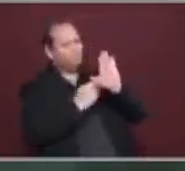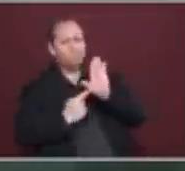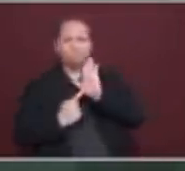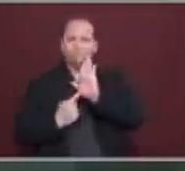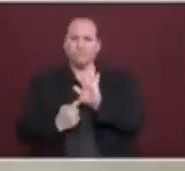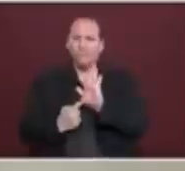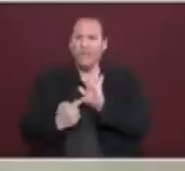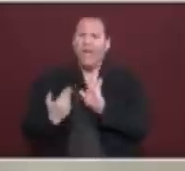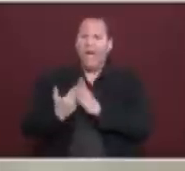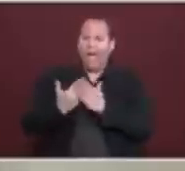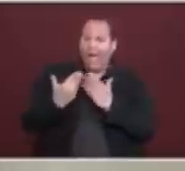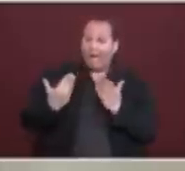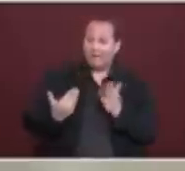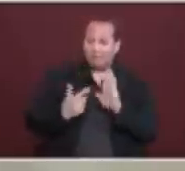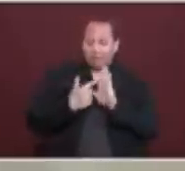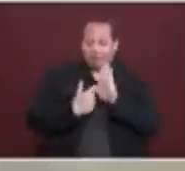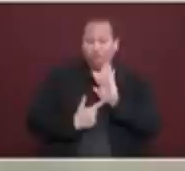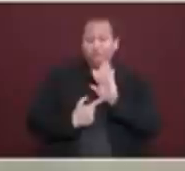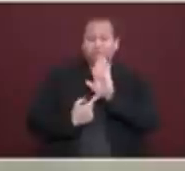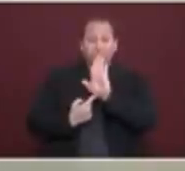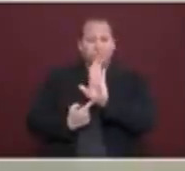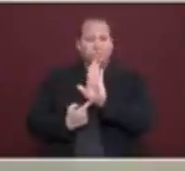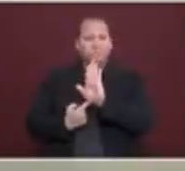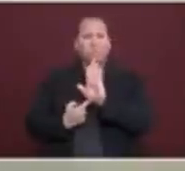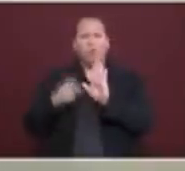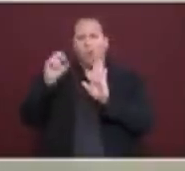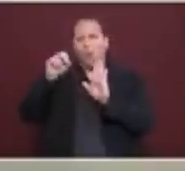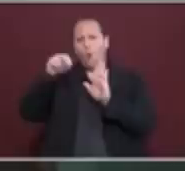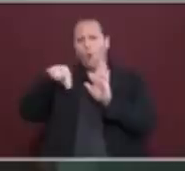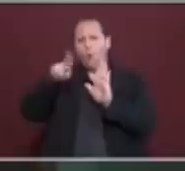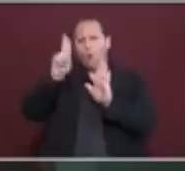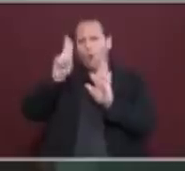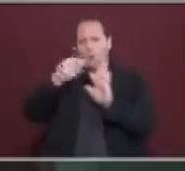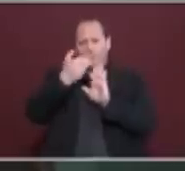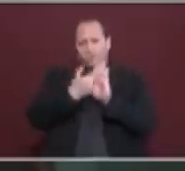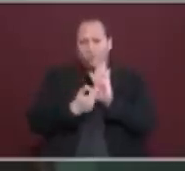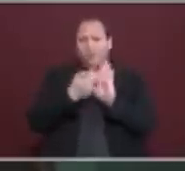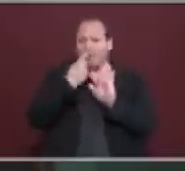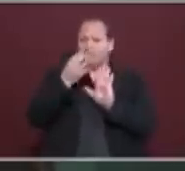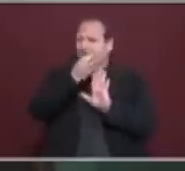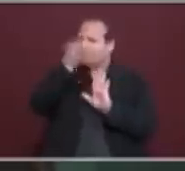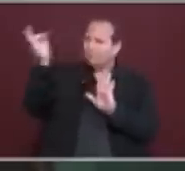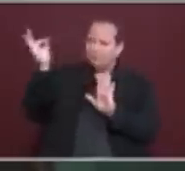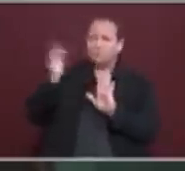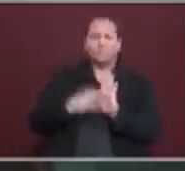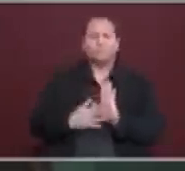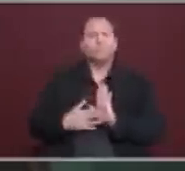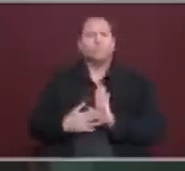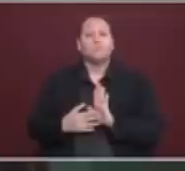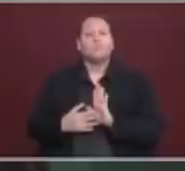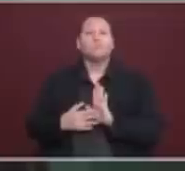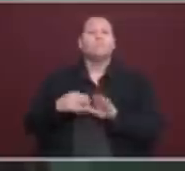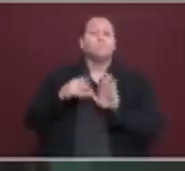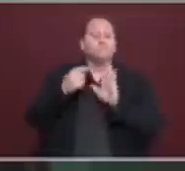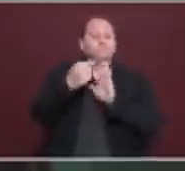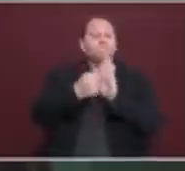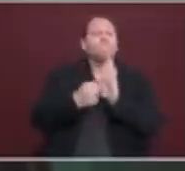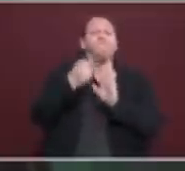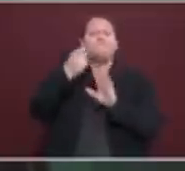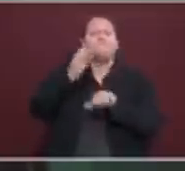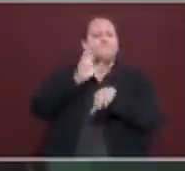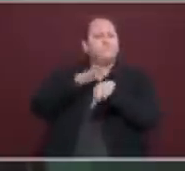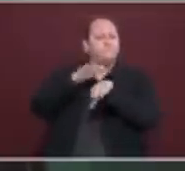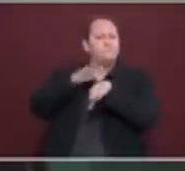hoy se da a conocer en el portal de la onu el aviso de la